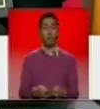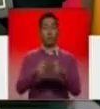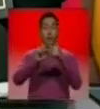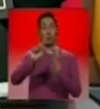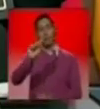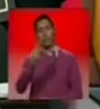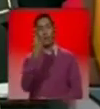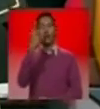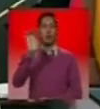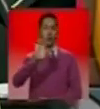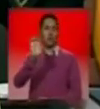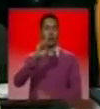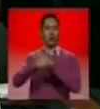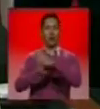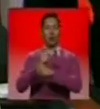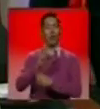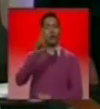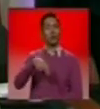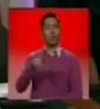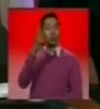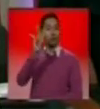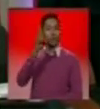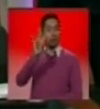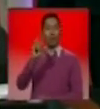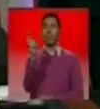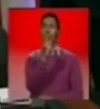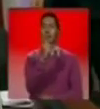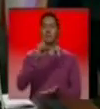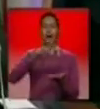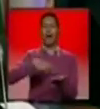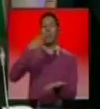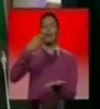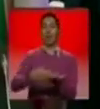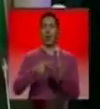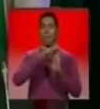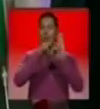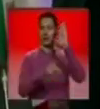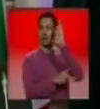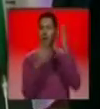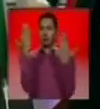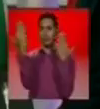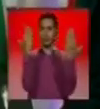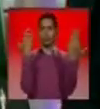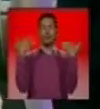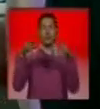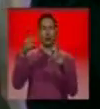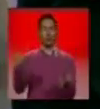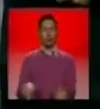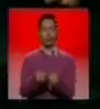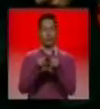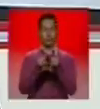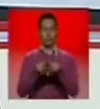1 de enero de 2017 y para ello deberá ser ratificado por los parlamentos de las partes. Rommel Garzón, Cámara Noticias.